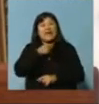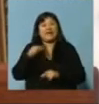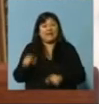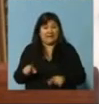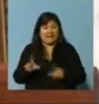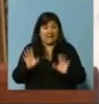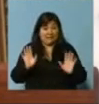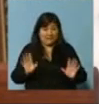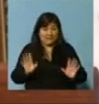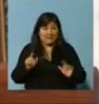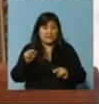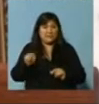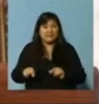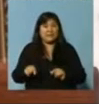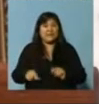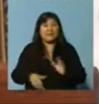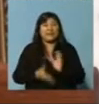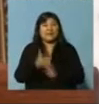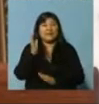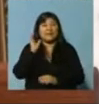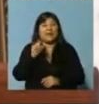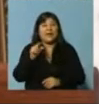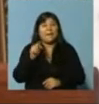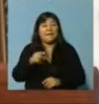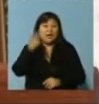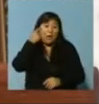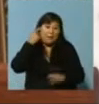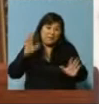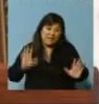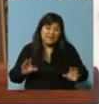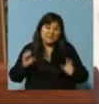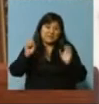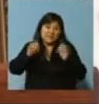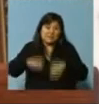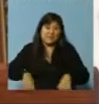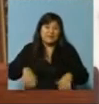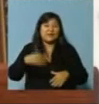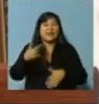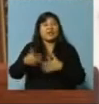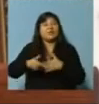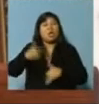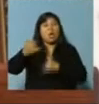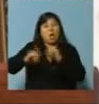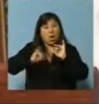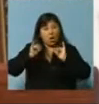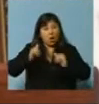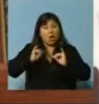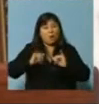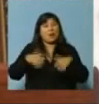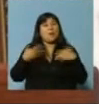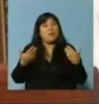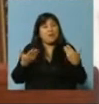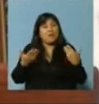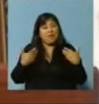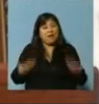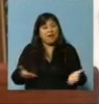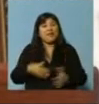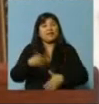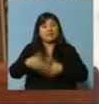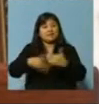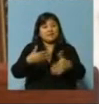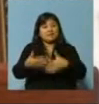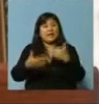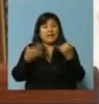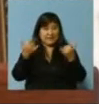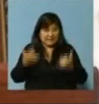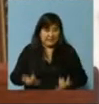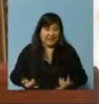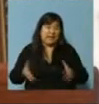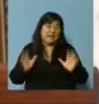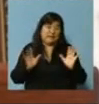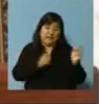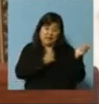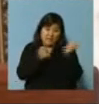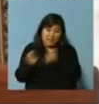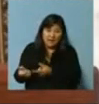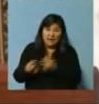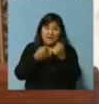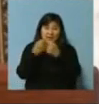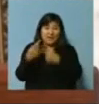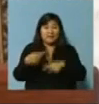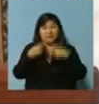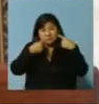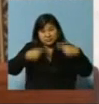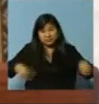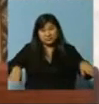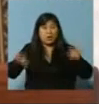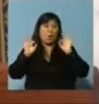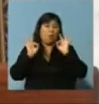es el principio de una descentralización, donde los jóvenes pueden estar, tener todos los servicios que se pueden brindar desde